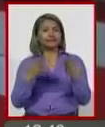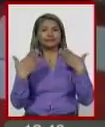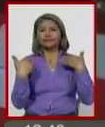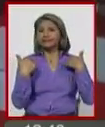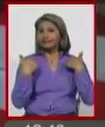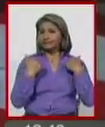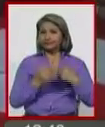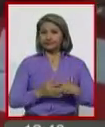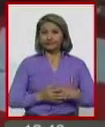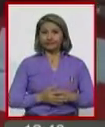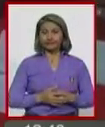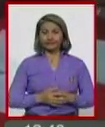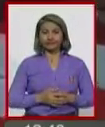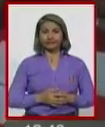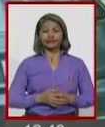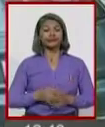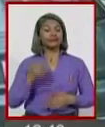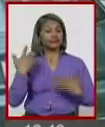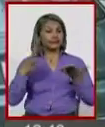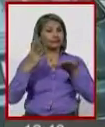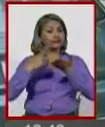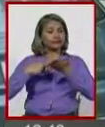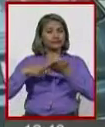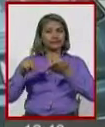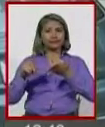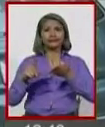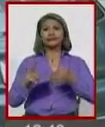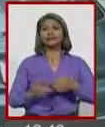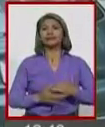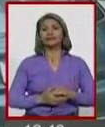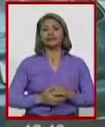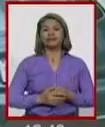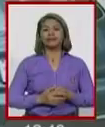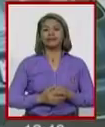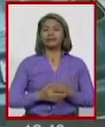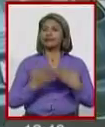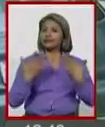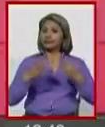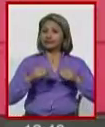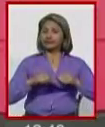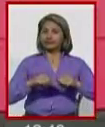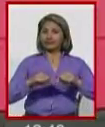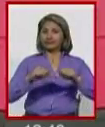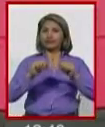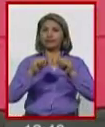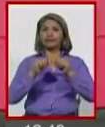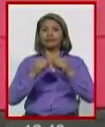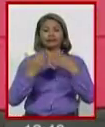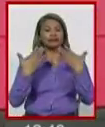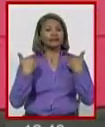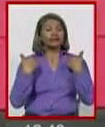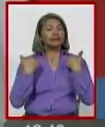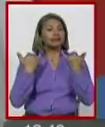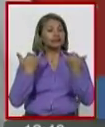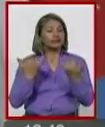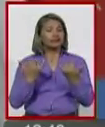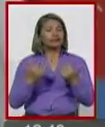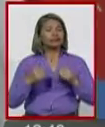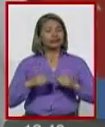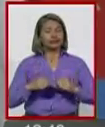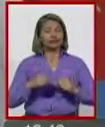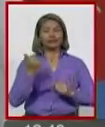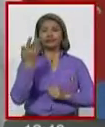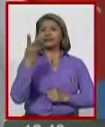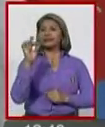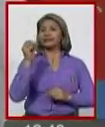que ver el que han aprobado y el que está vigente, porque el que tenemos actualmente va a estar vigente